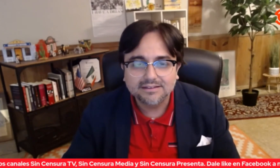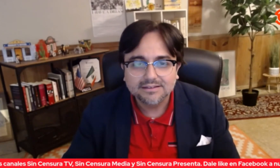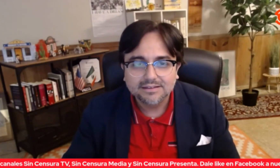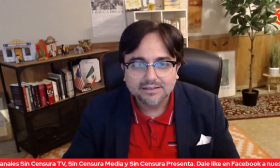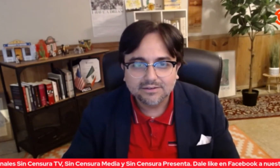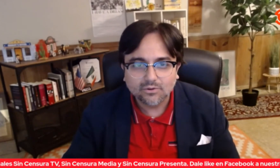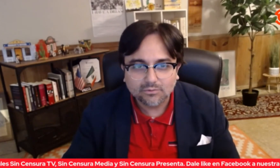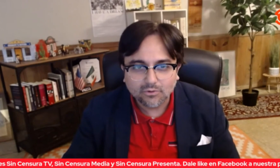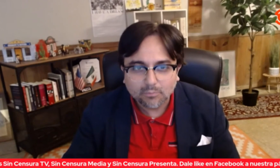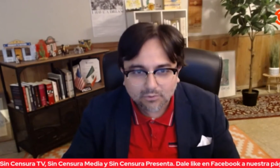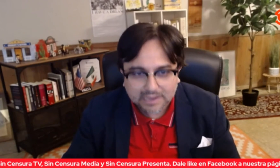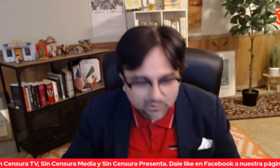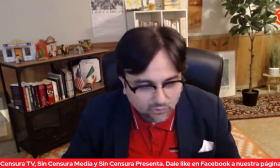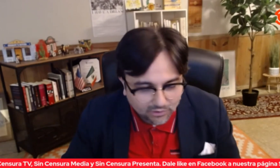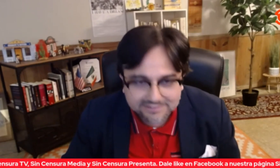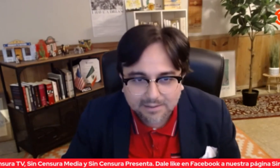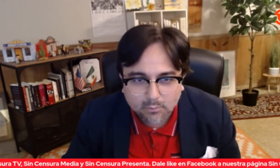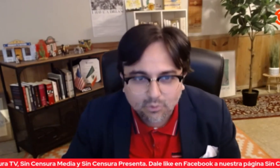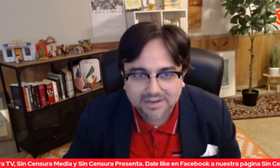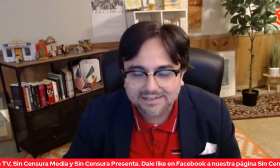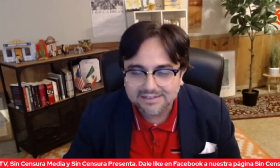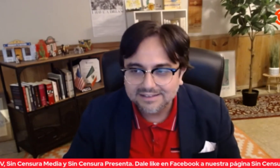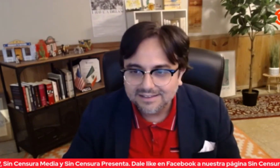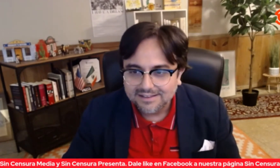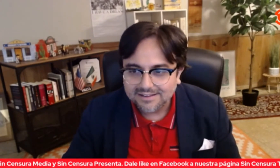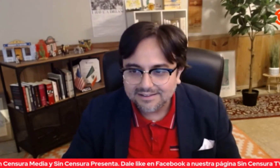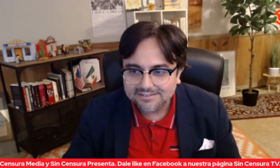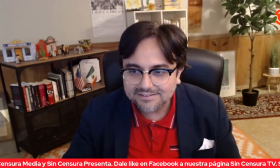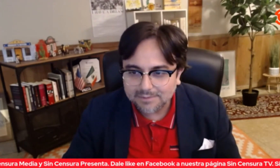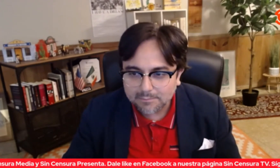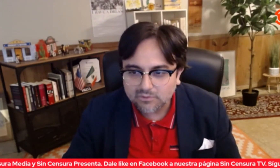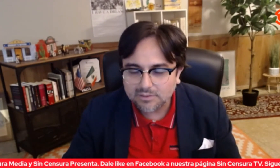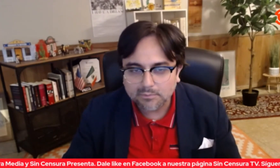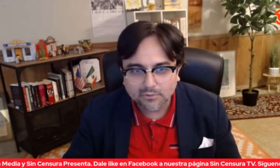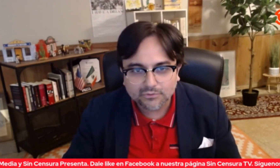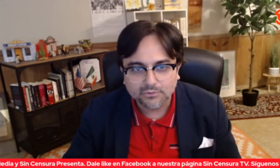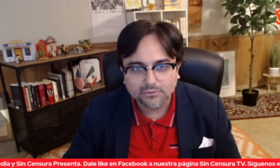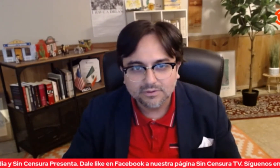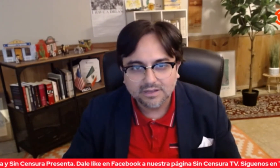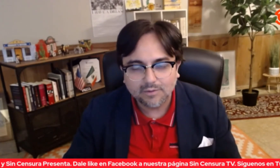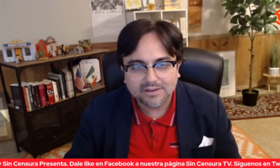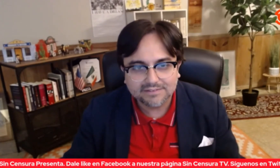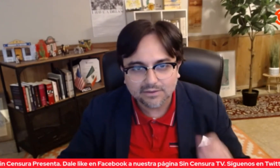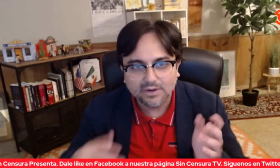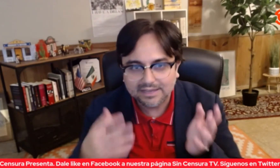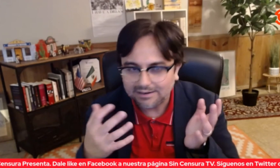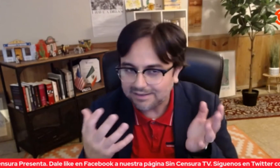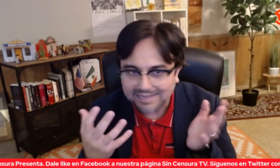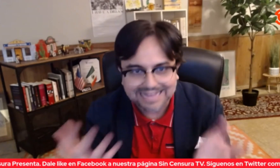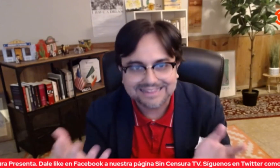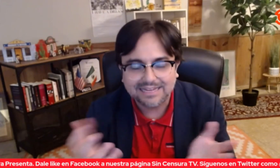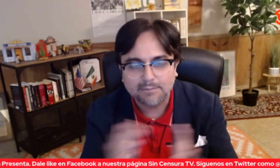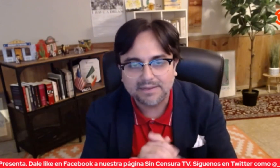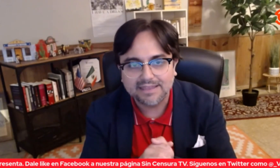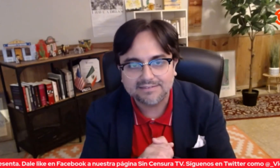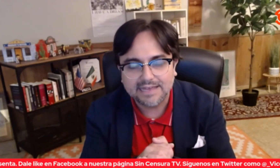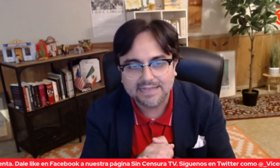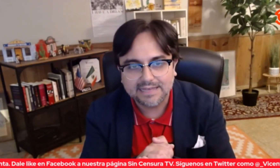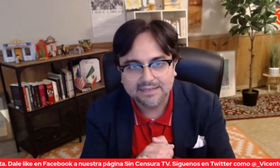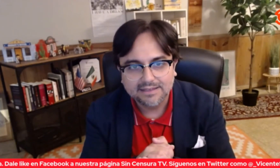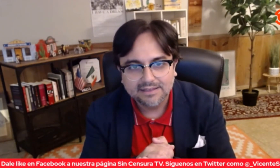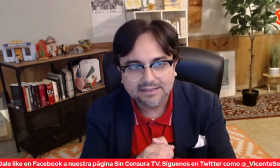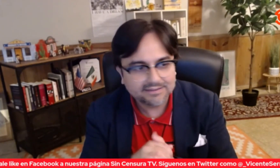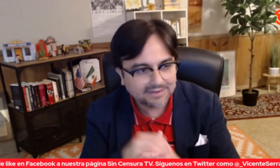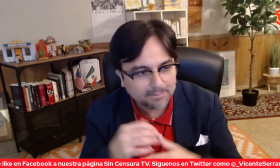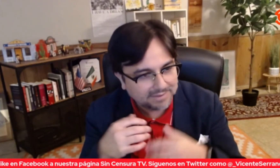sonrisa, incluso con esa burla. Si vemos de pronto a una señora que le encanta la